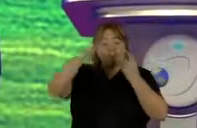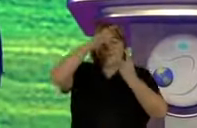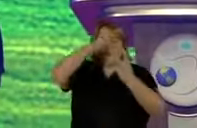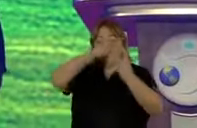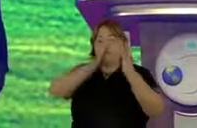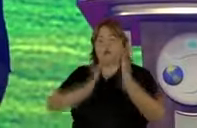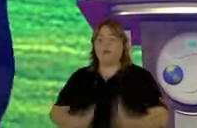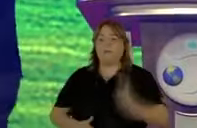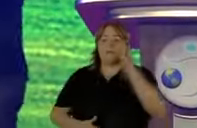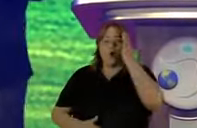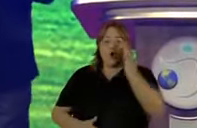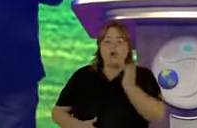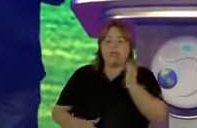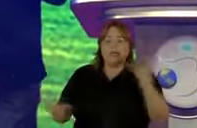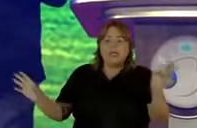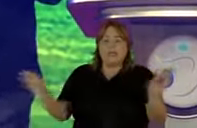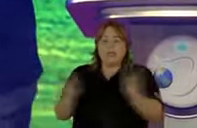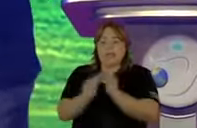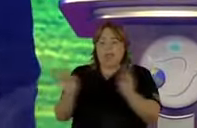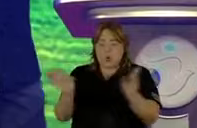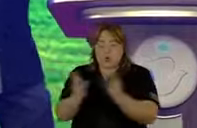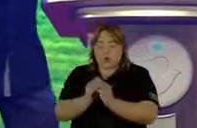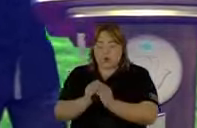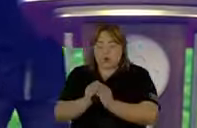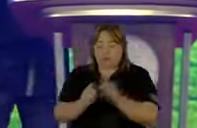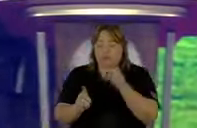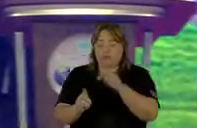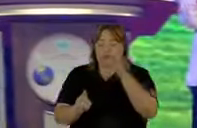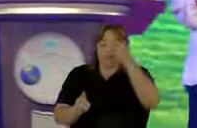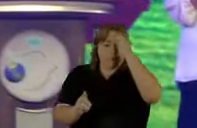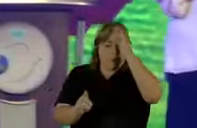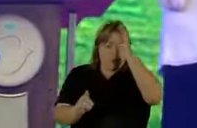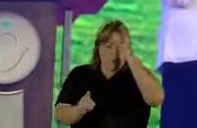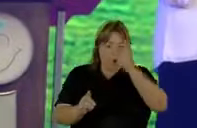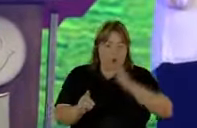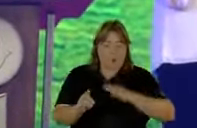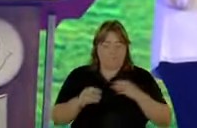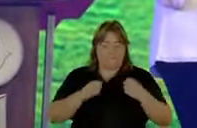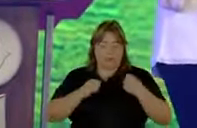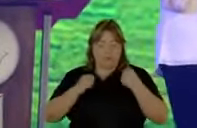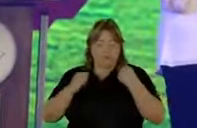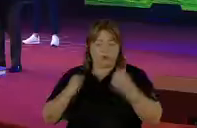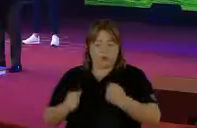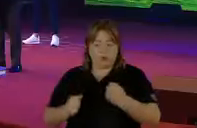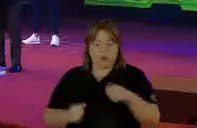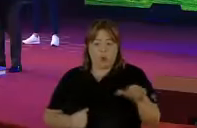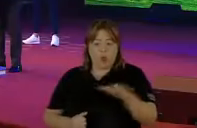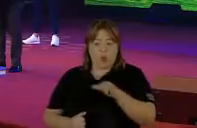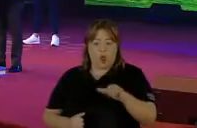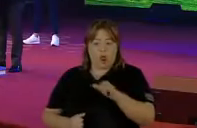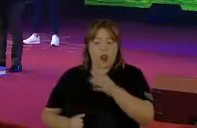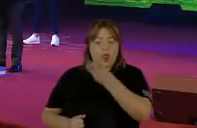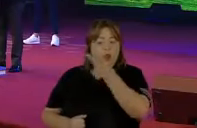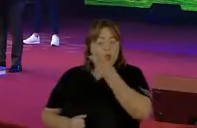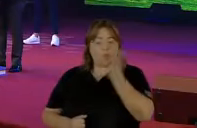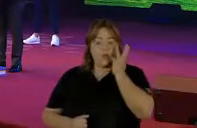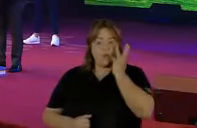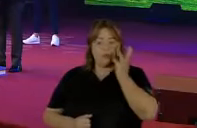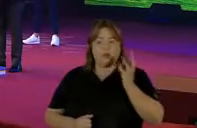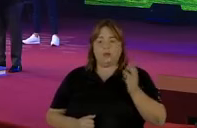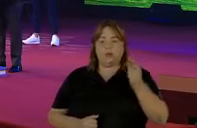una reunión de hombres de Dios ahí poderoso. Estará nuestro apóstol también. Y queremos aprovechar para en un momento